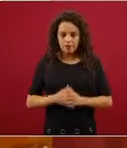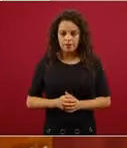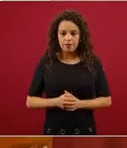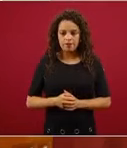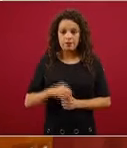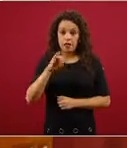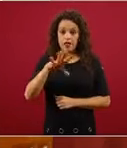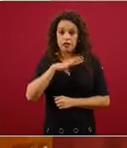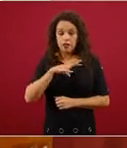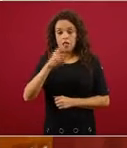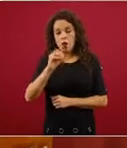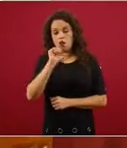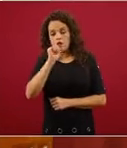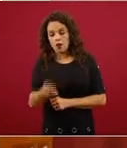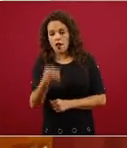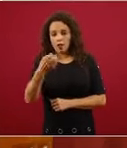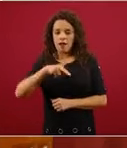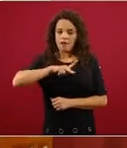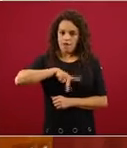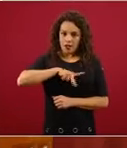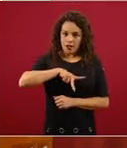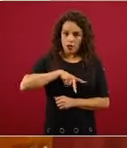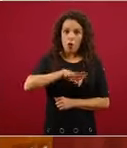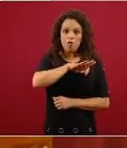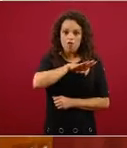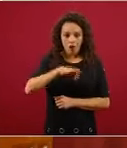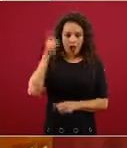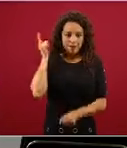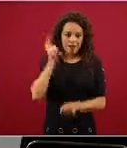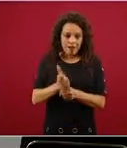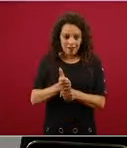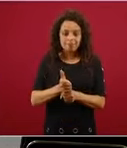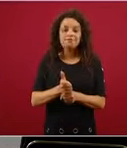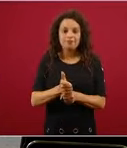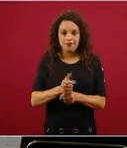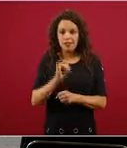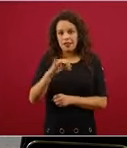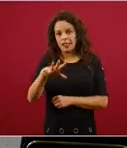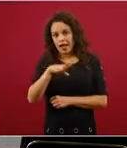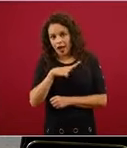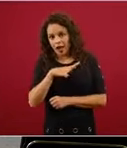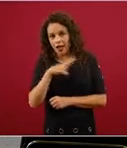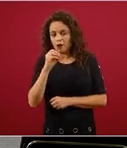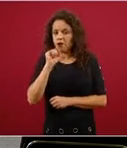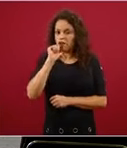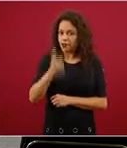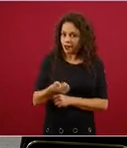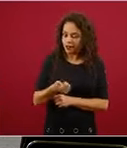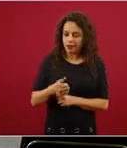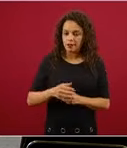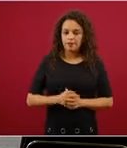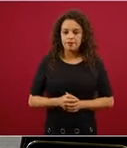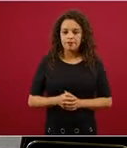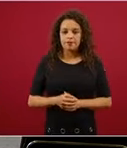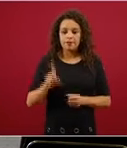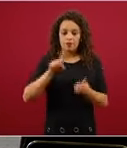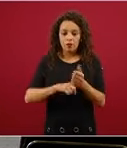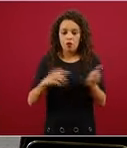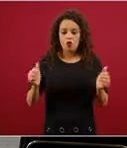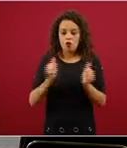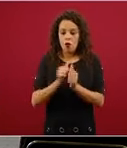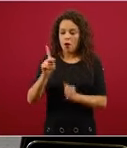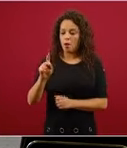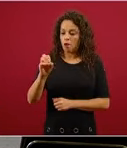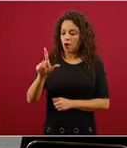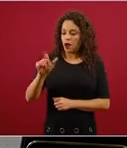la presencia del virus y entonces poder identificarlo a través de la prueba, la reacción en cadena de la polimerasa, que es